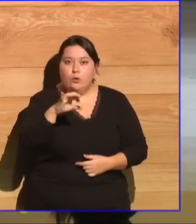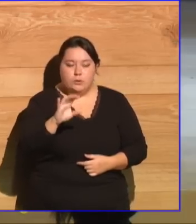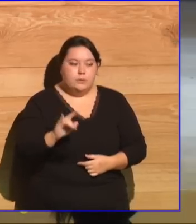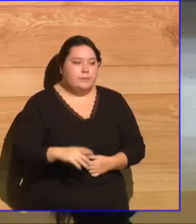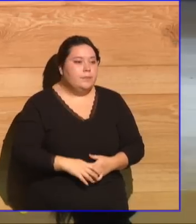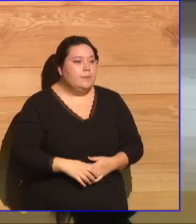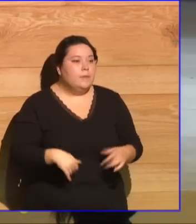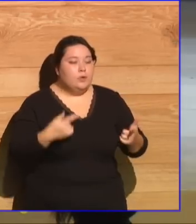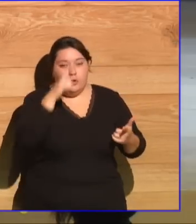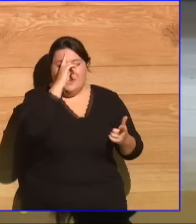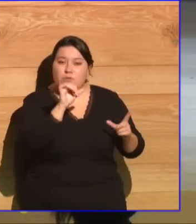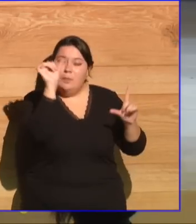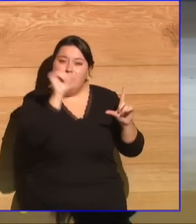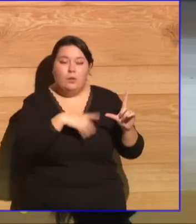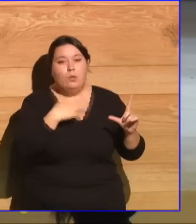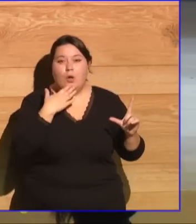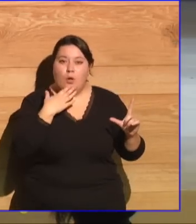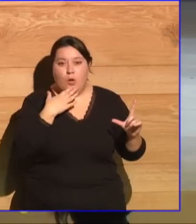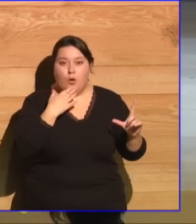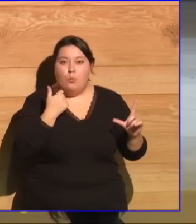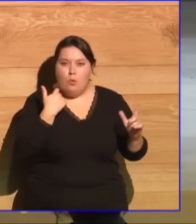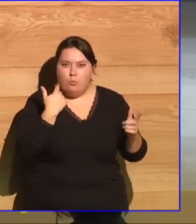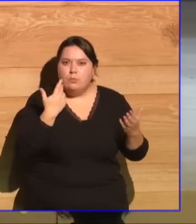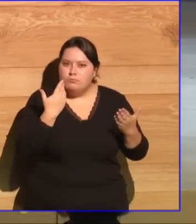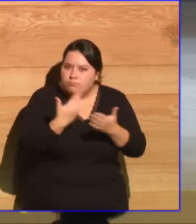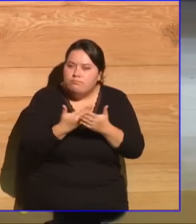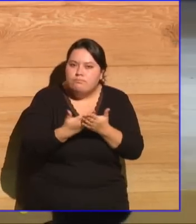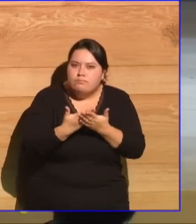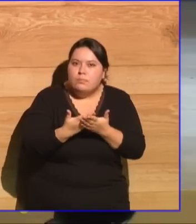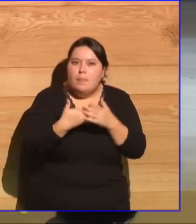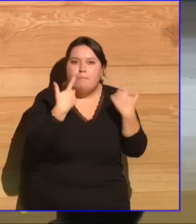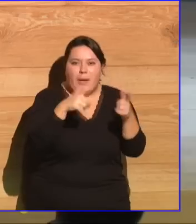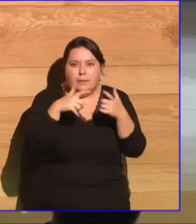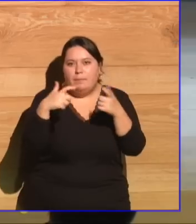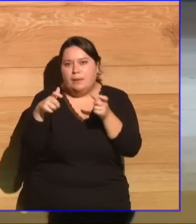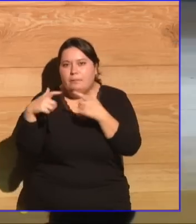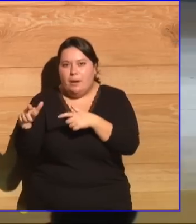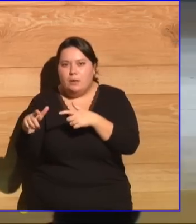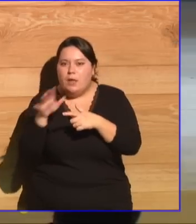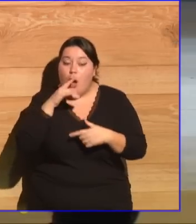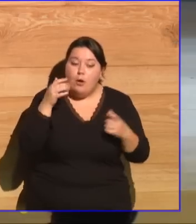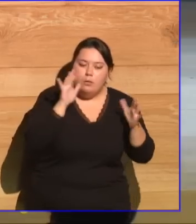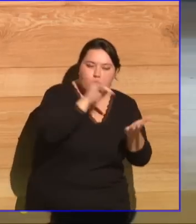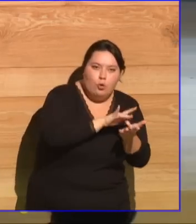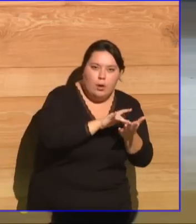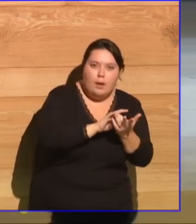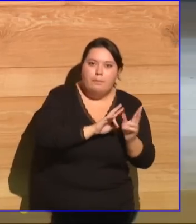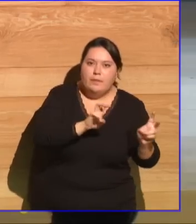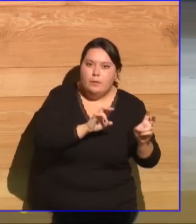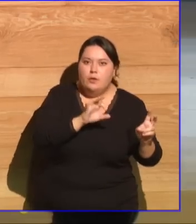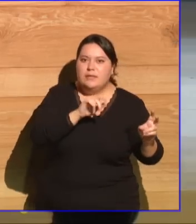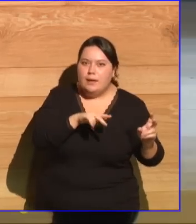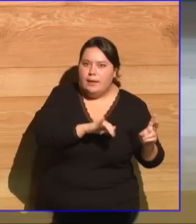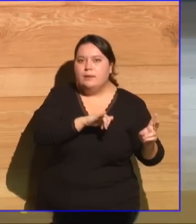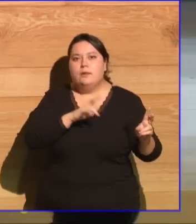no sé si es una película que está como muy evidenciado las partes de como ahora vamos a esto, el principio en Shanghái,